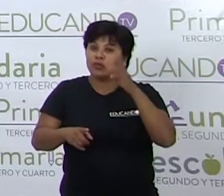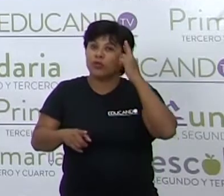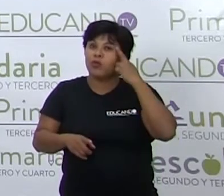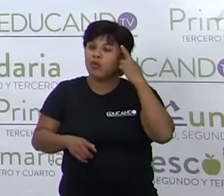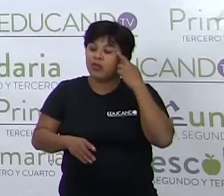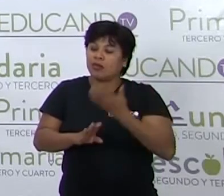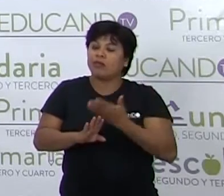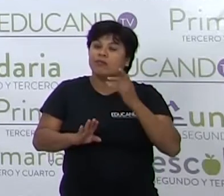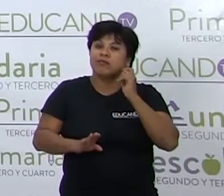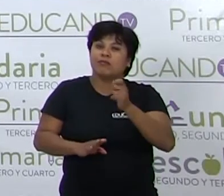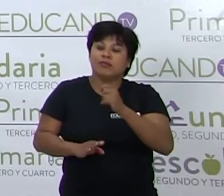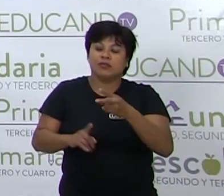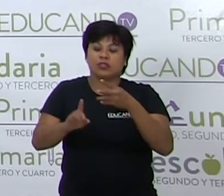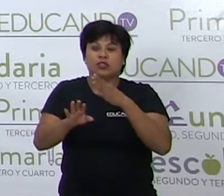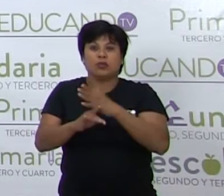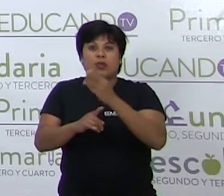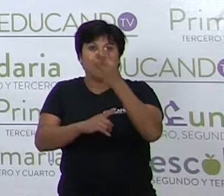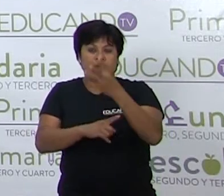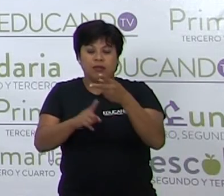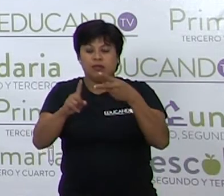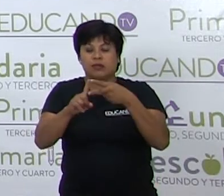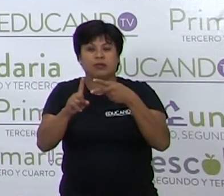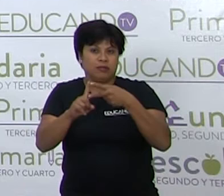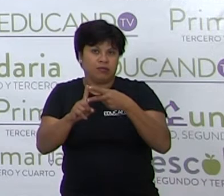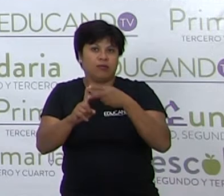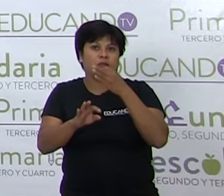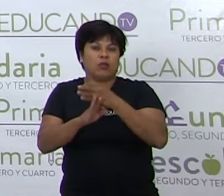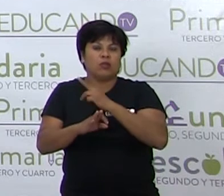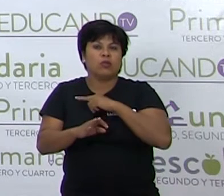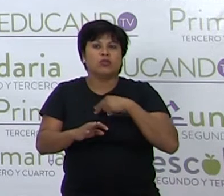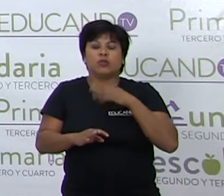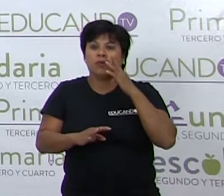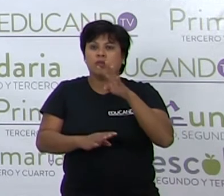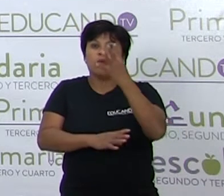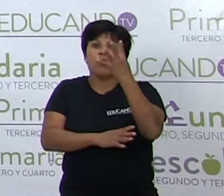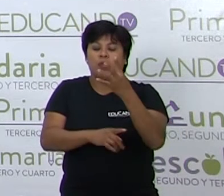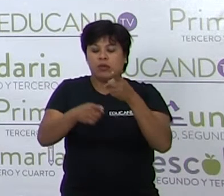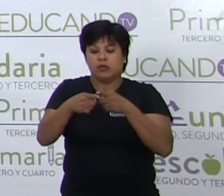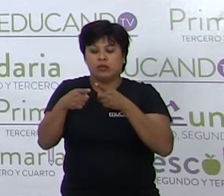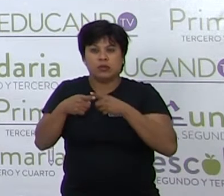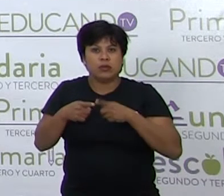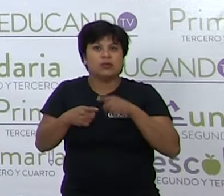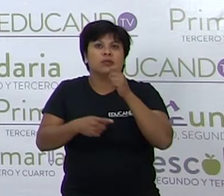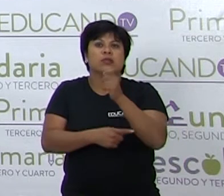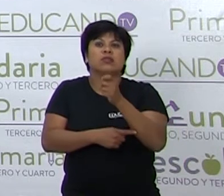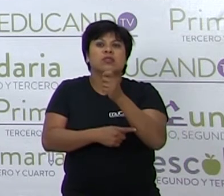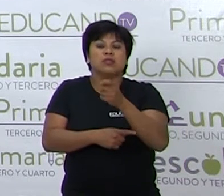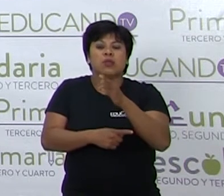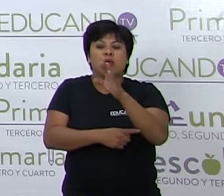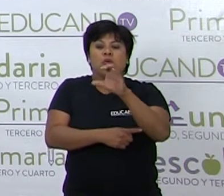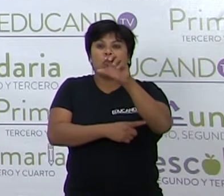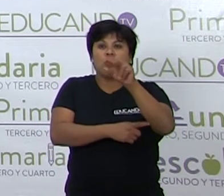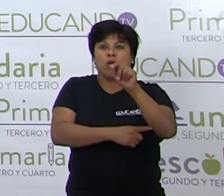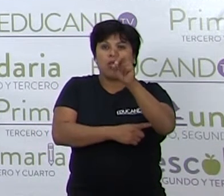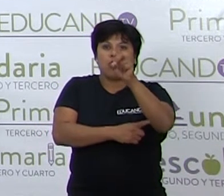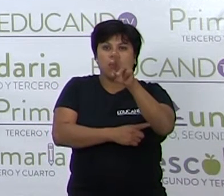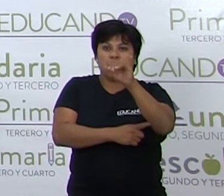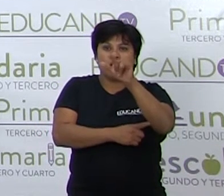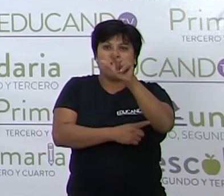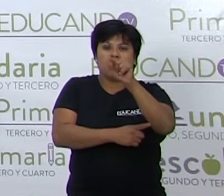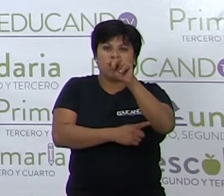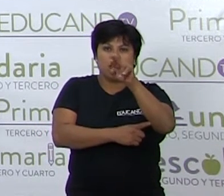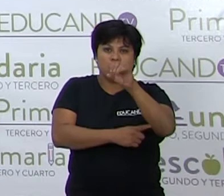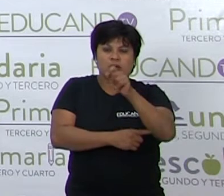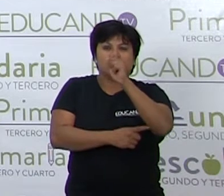figuras geométricas de tres lados hoy vamos a ver figuras geométricas de cuatro lados y qué son los cuadriláteros y se